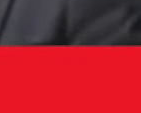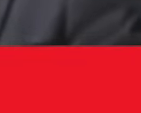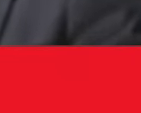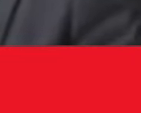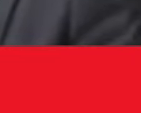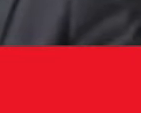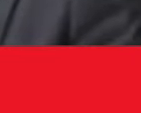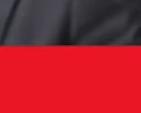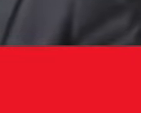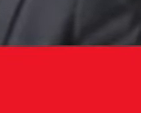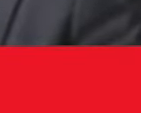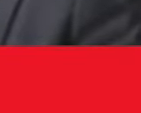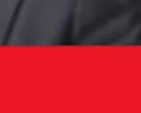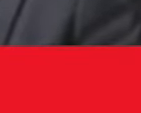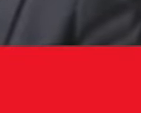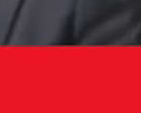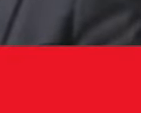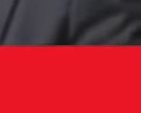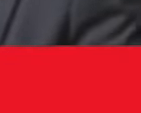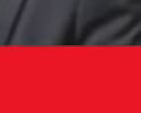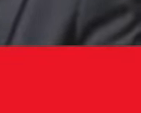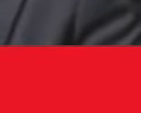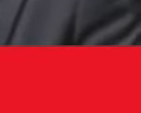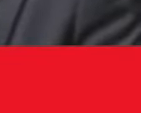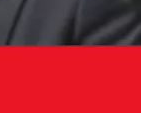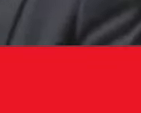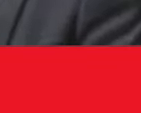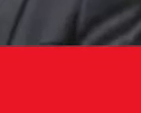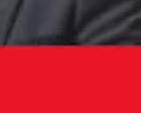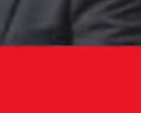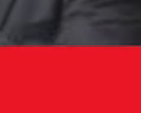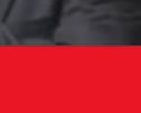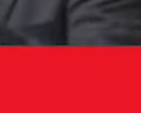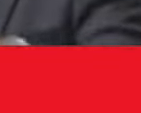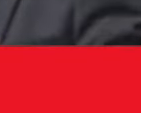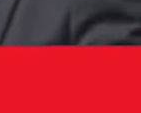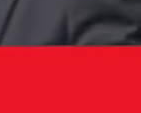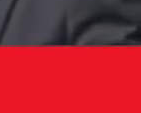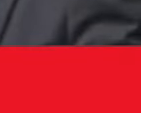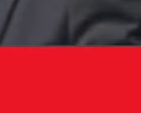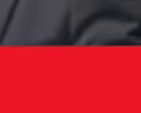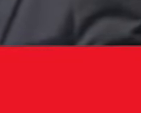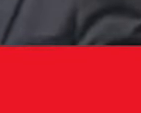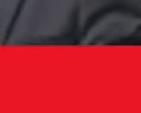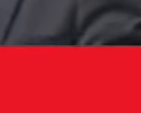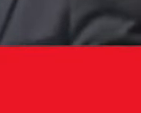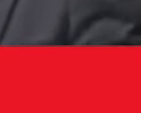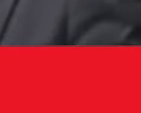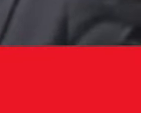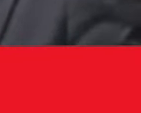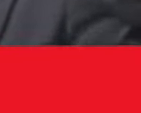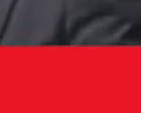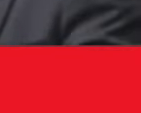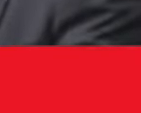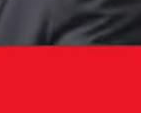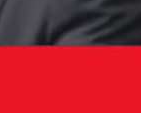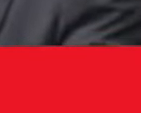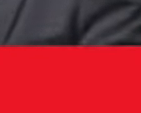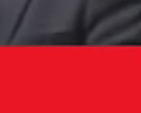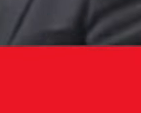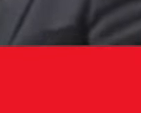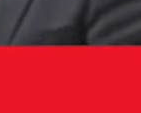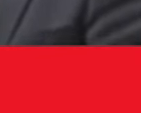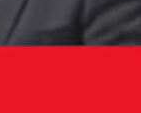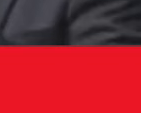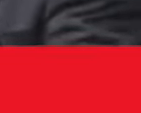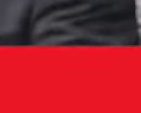la destitución e inhabilitación por 10 años de todos los integrantes de la Junta Nacional de Justicia, de los